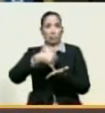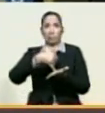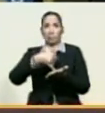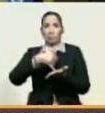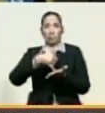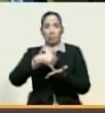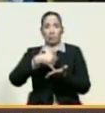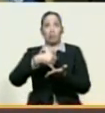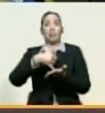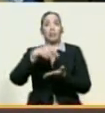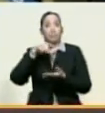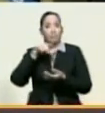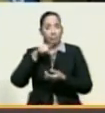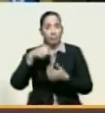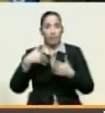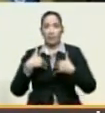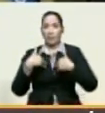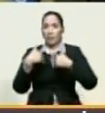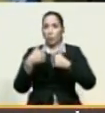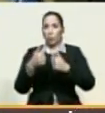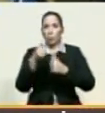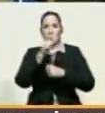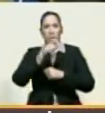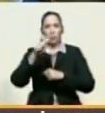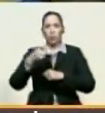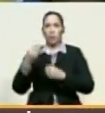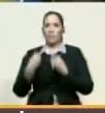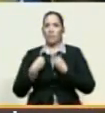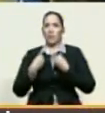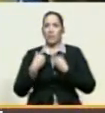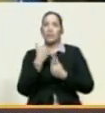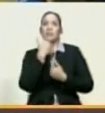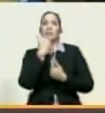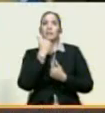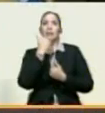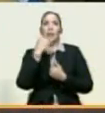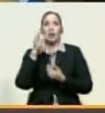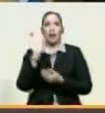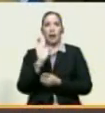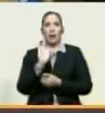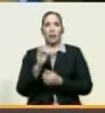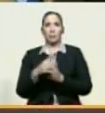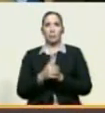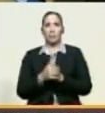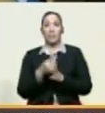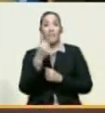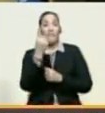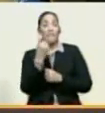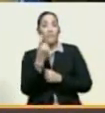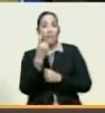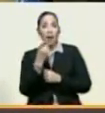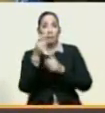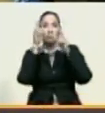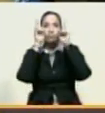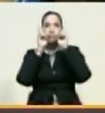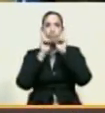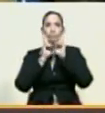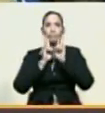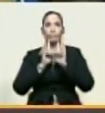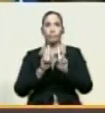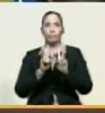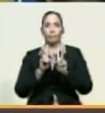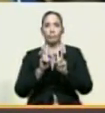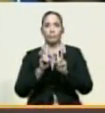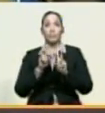hacia la salud de los habitantes del área metropolitana, y además tenemos que ver que por falta de mantenimiento para que siguieran